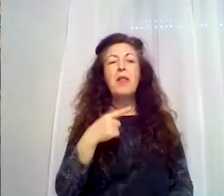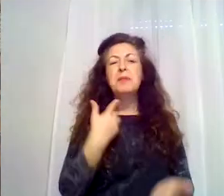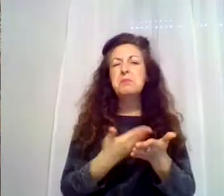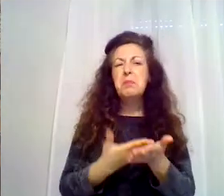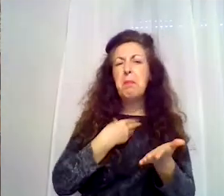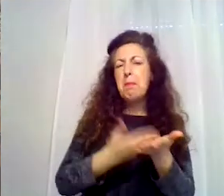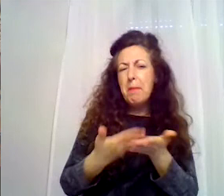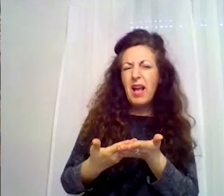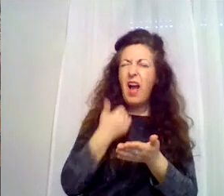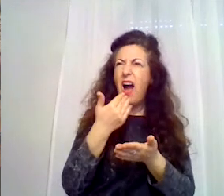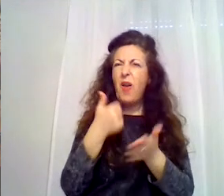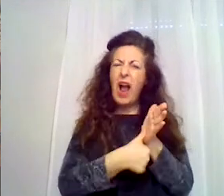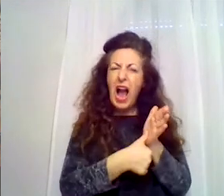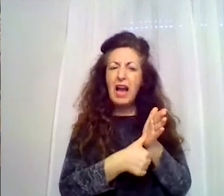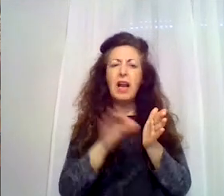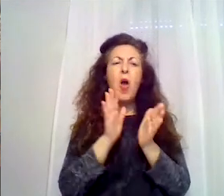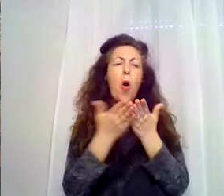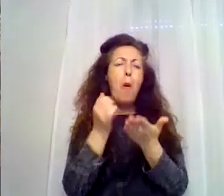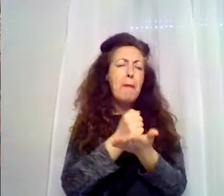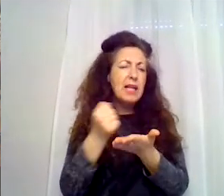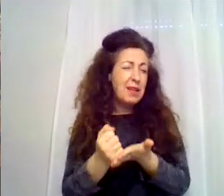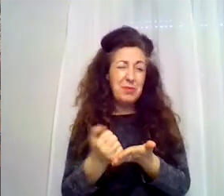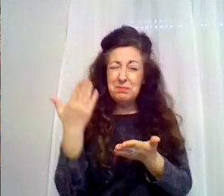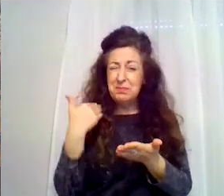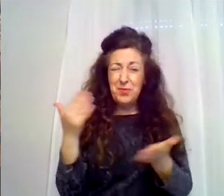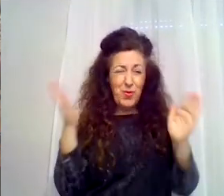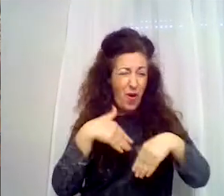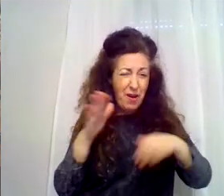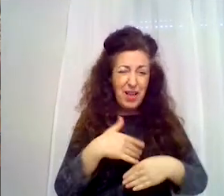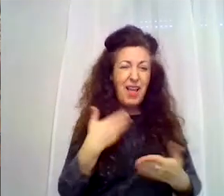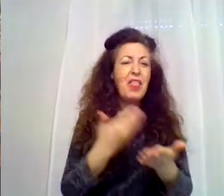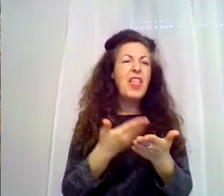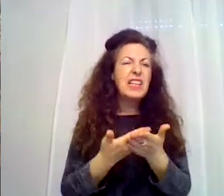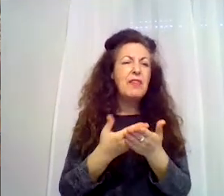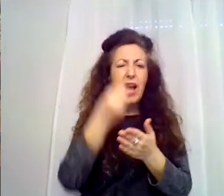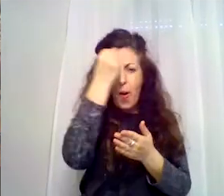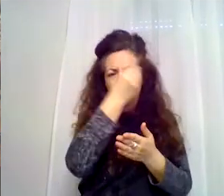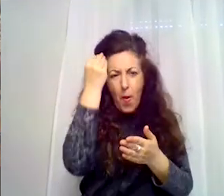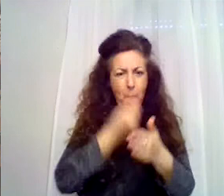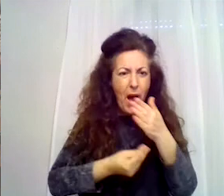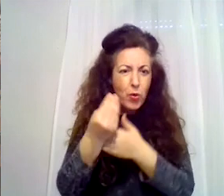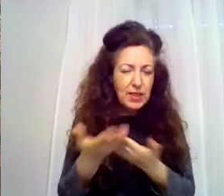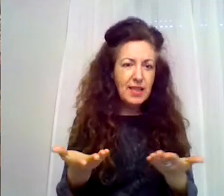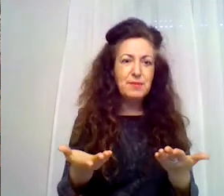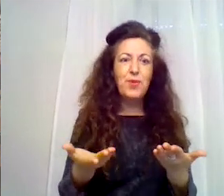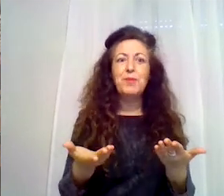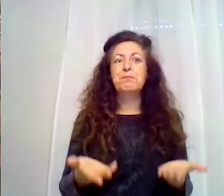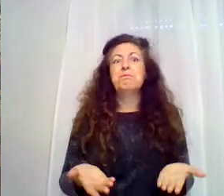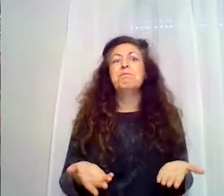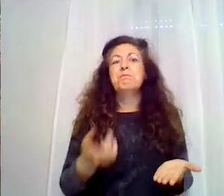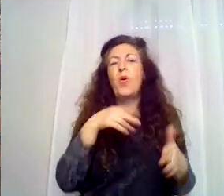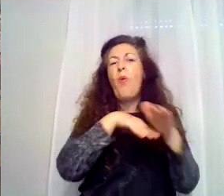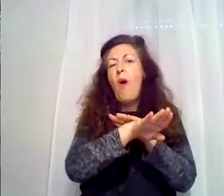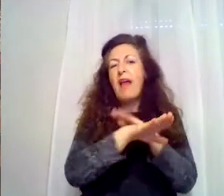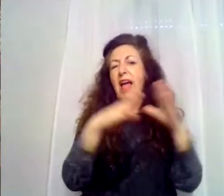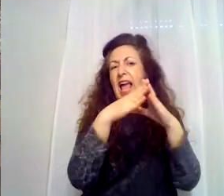existía ni carné, ni pasaporte, ni nada de esas cosas, ni certificado de bautismo, probablemente sí existía, pero en la parroquia. Claro, Hay que